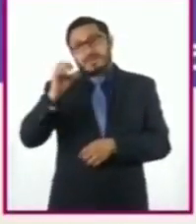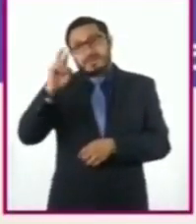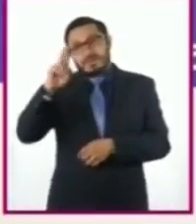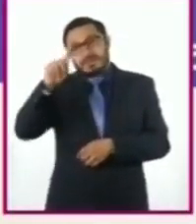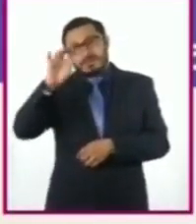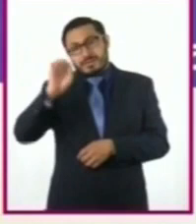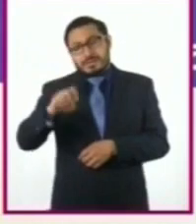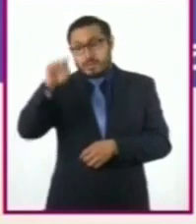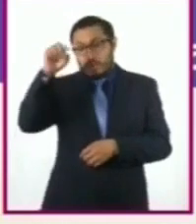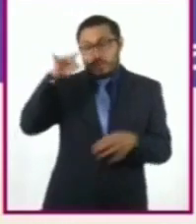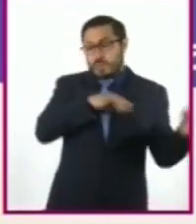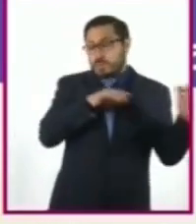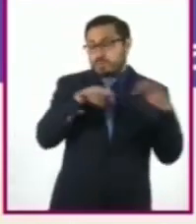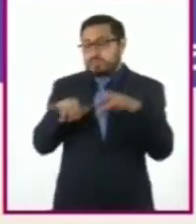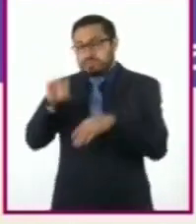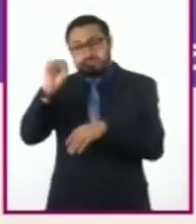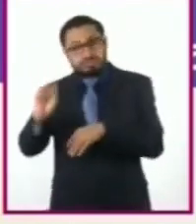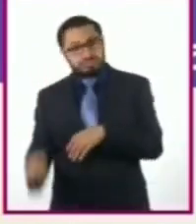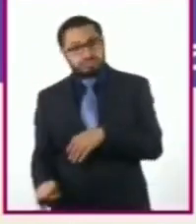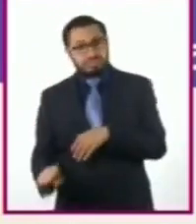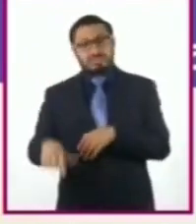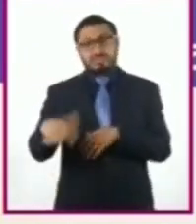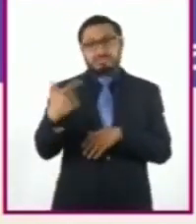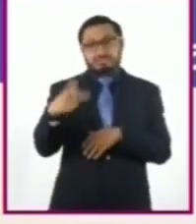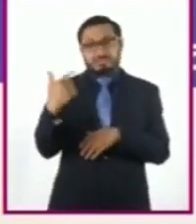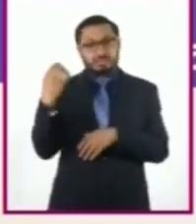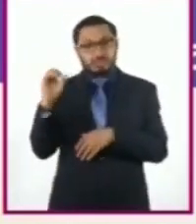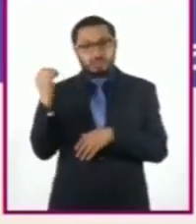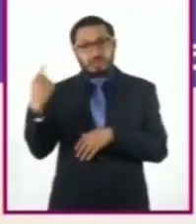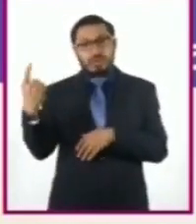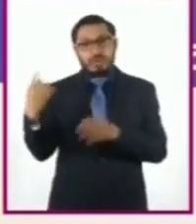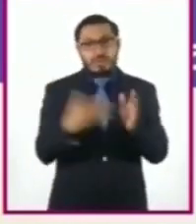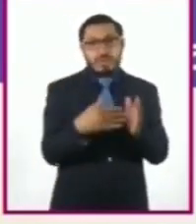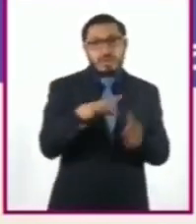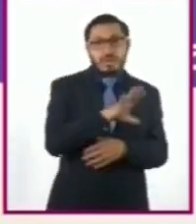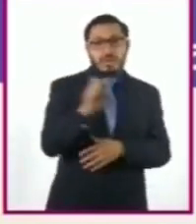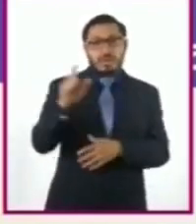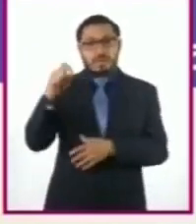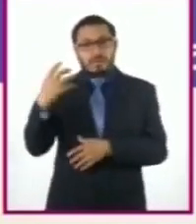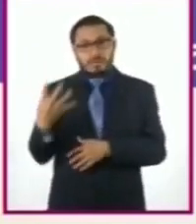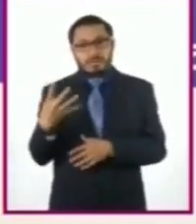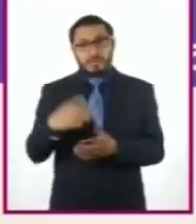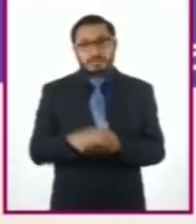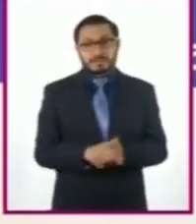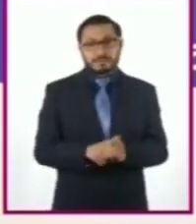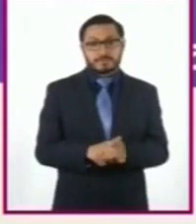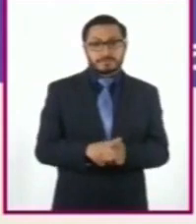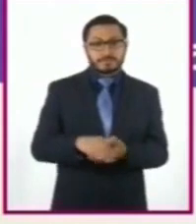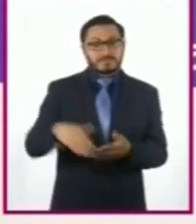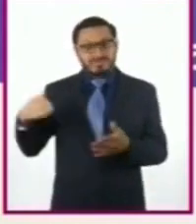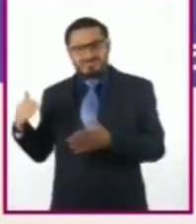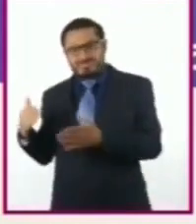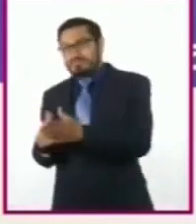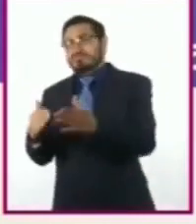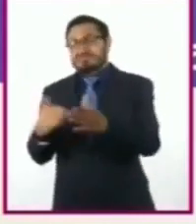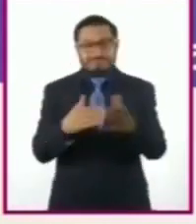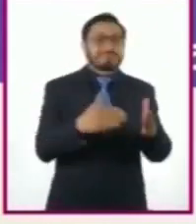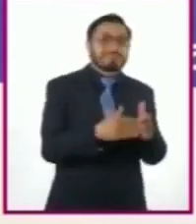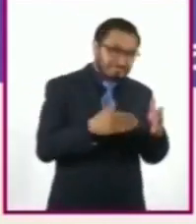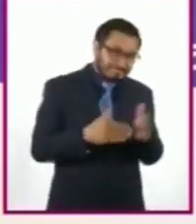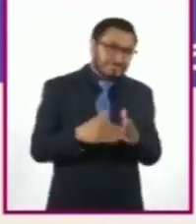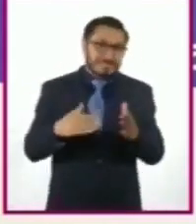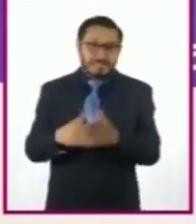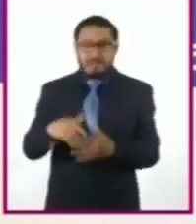de Mesoamérica el 12 de octubre de 1524. Los obstáculos que encontró